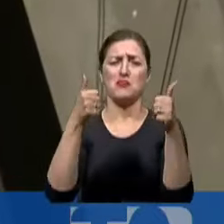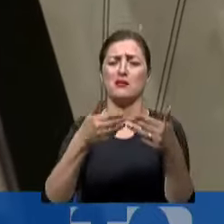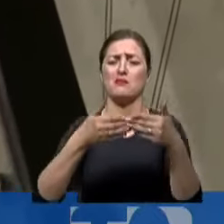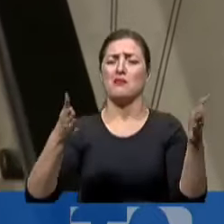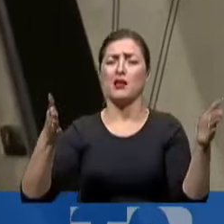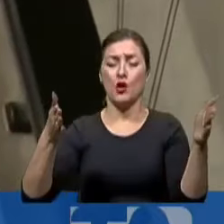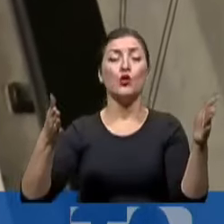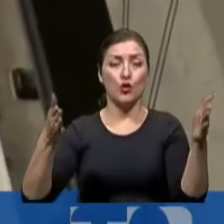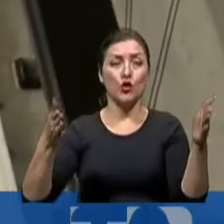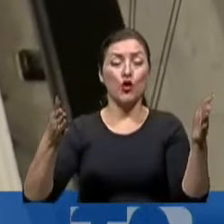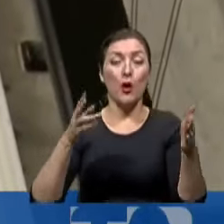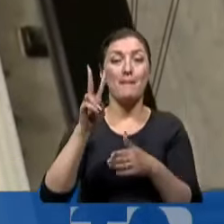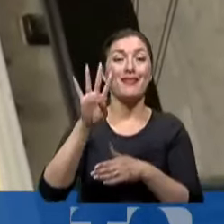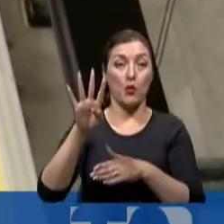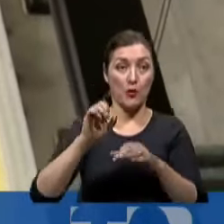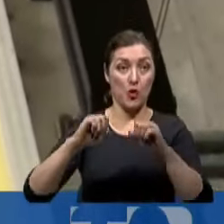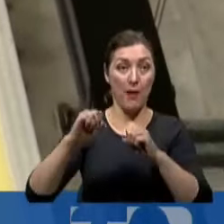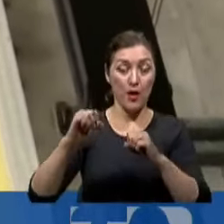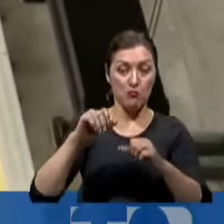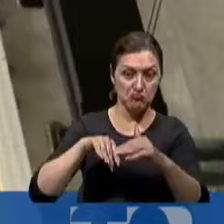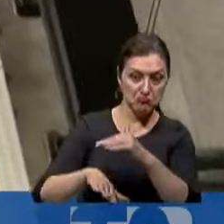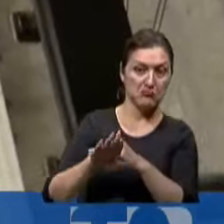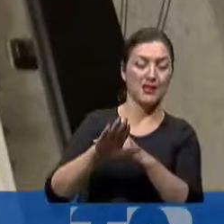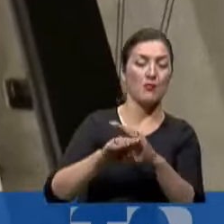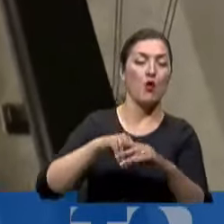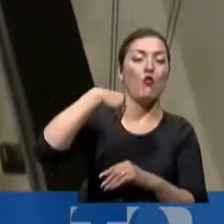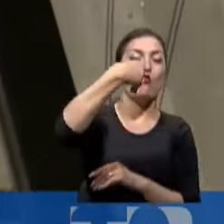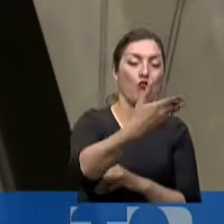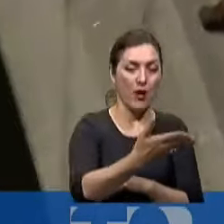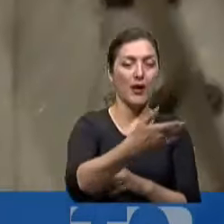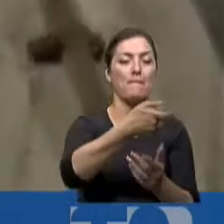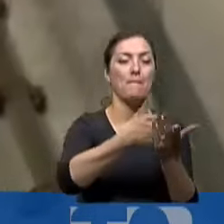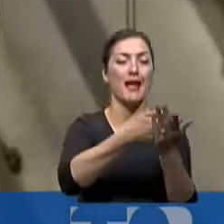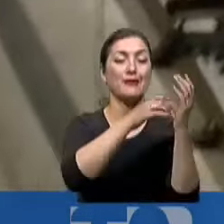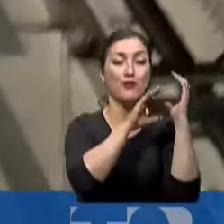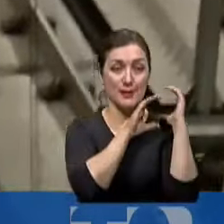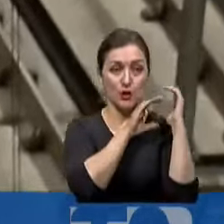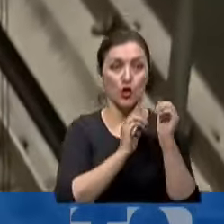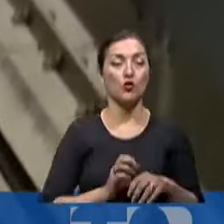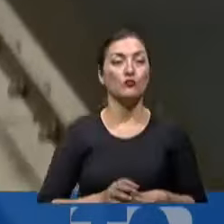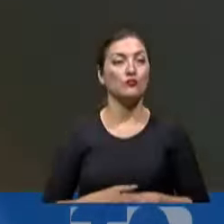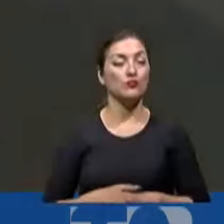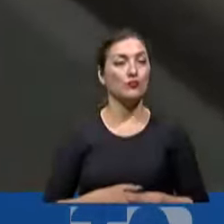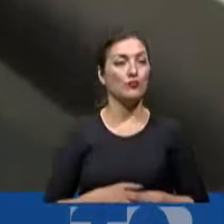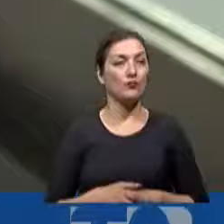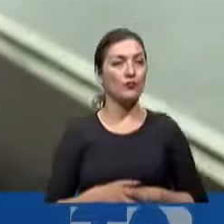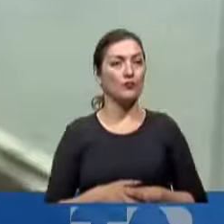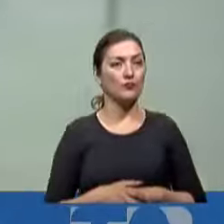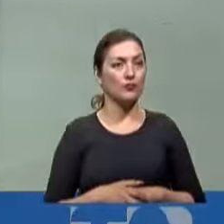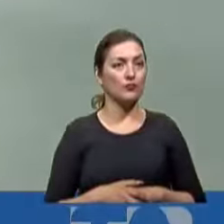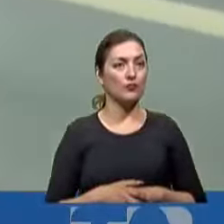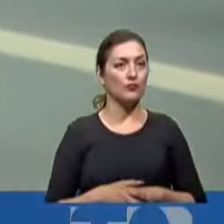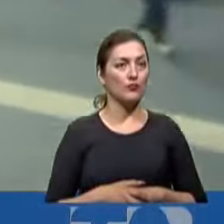habilitado únicamente por el Boulevard 24 de Mayo, mientras que la salida por la Plaza de San Francisco. Reiterarles además que